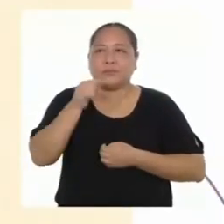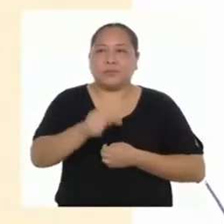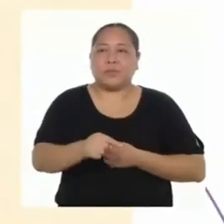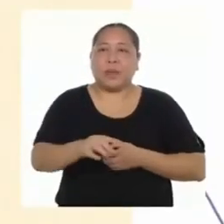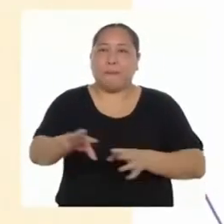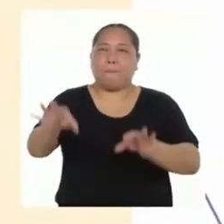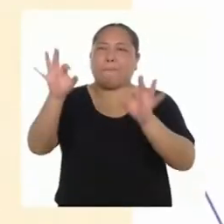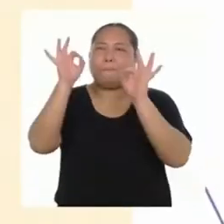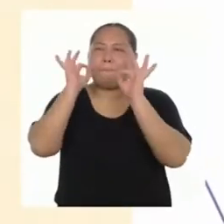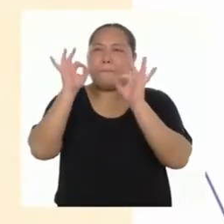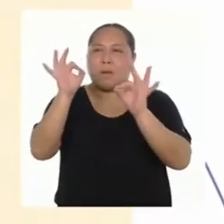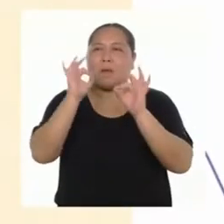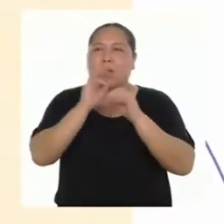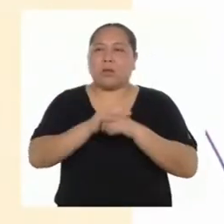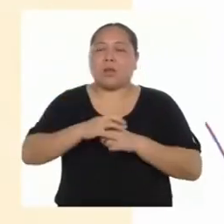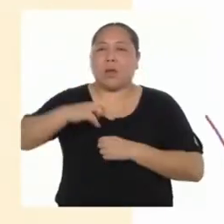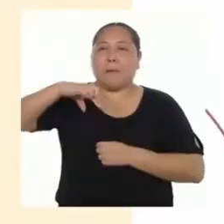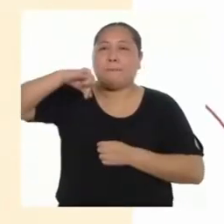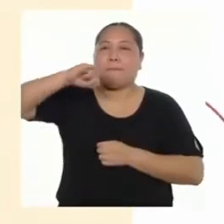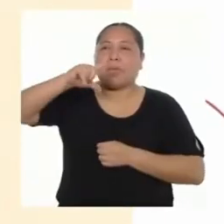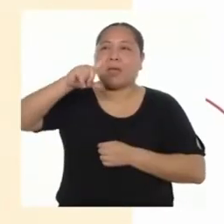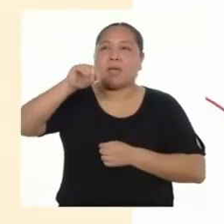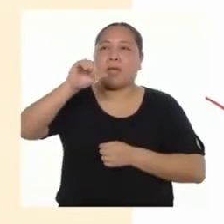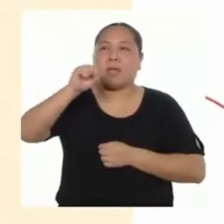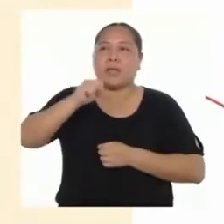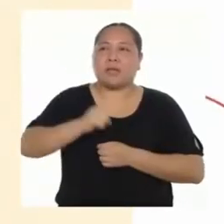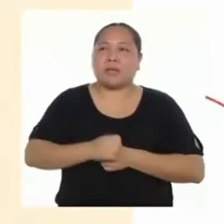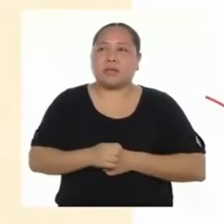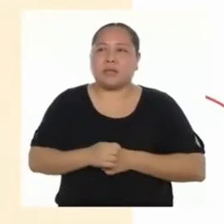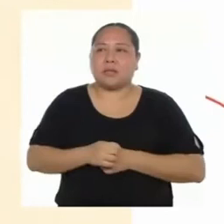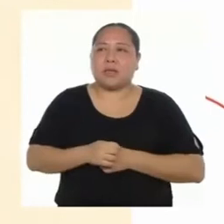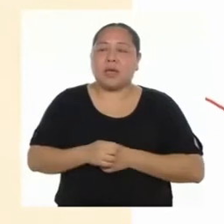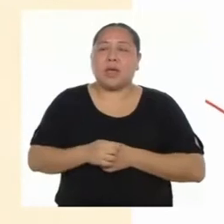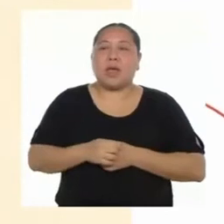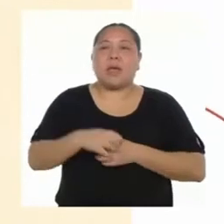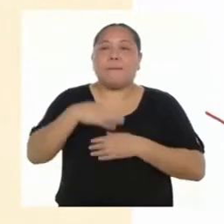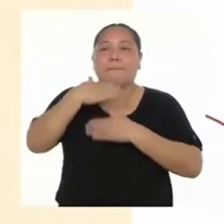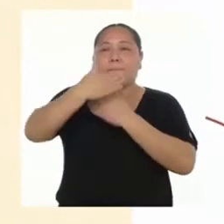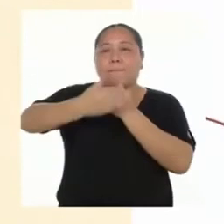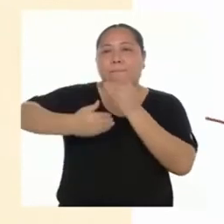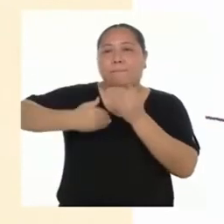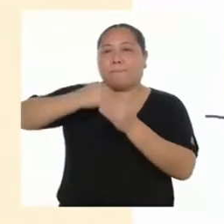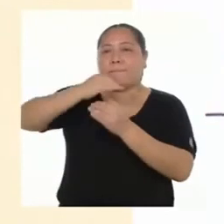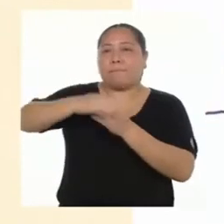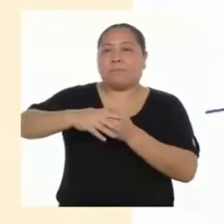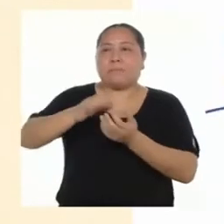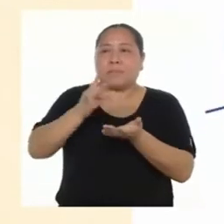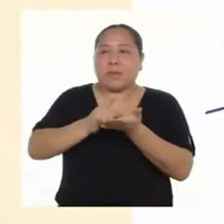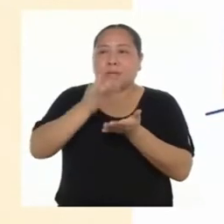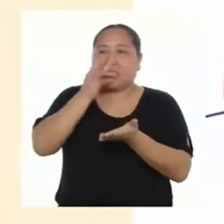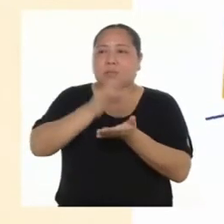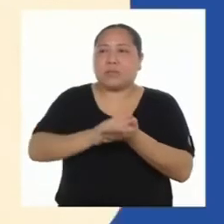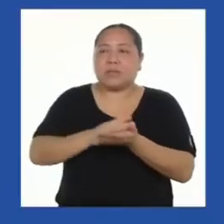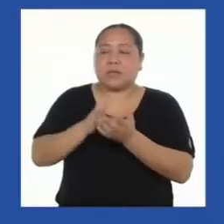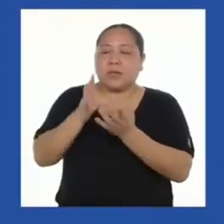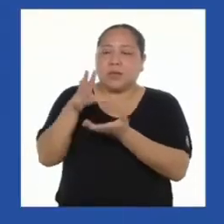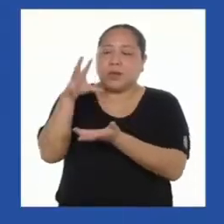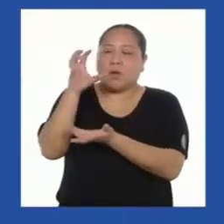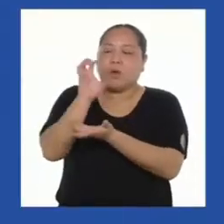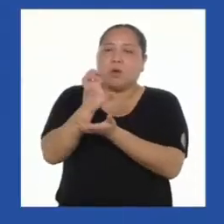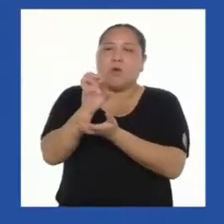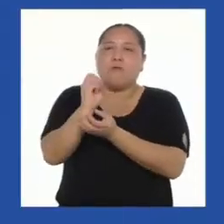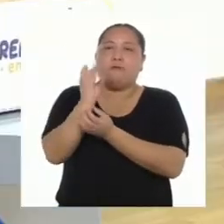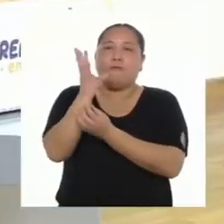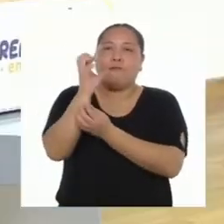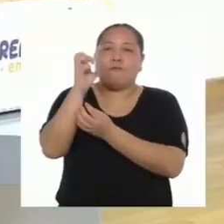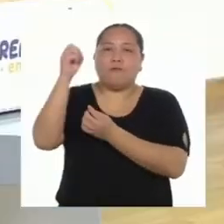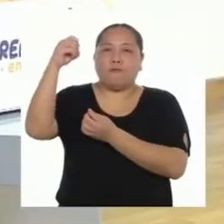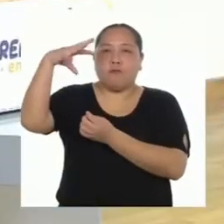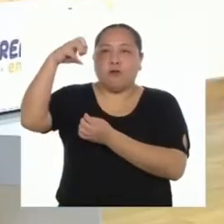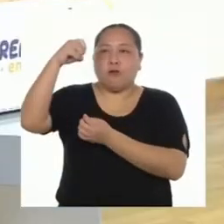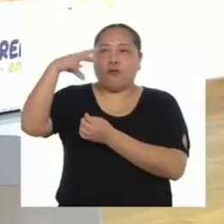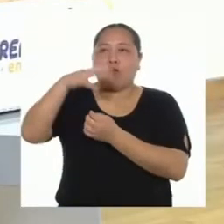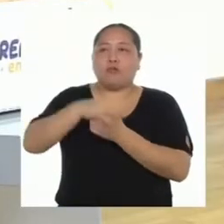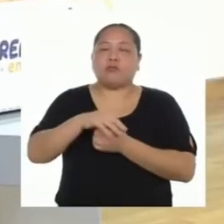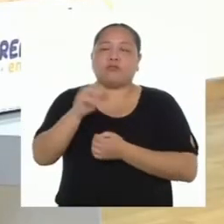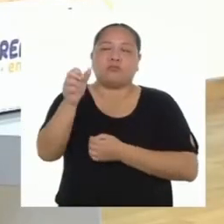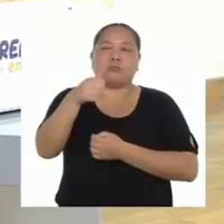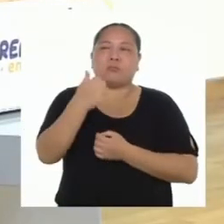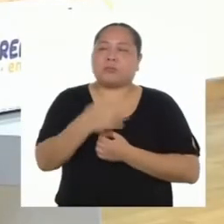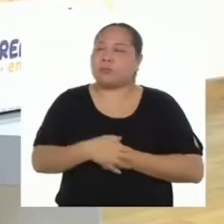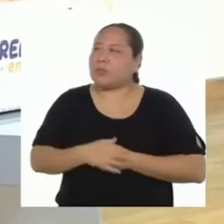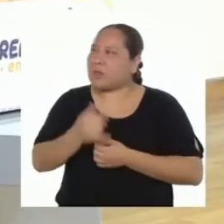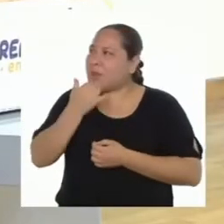Residuos peligrosos, como pilas, empaques de medicinas, focos, entre otros. ¿Y qué ocurre